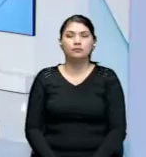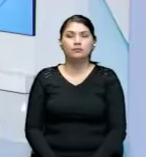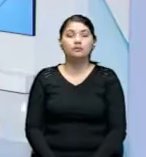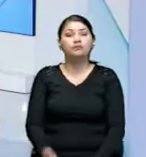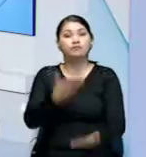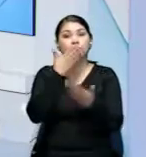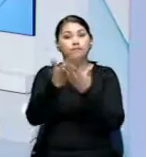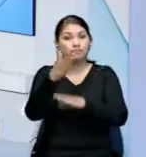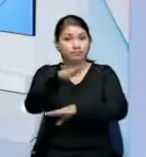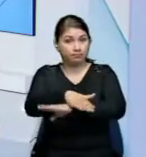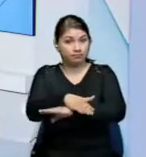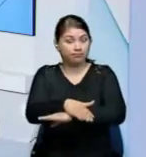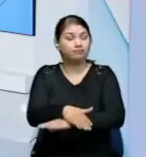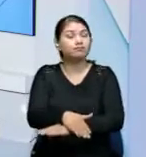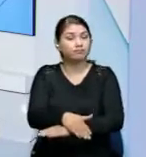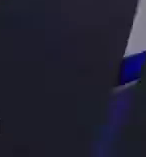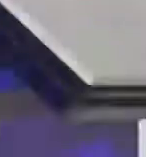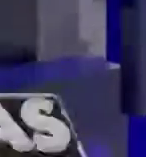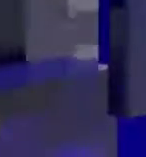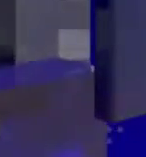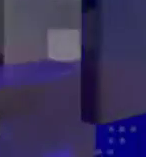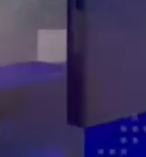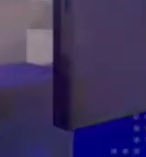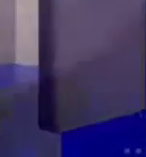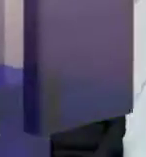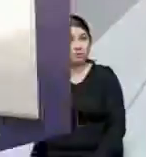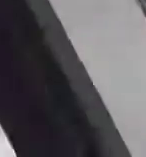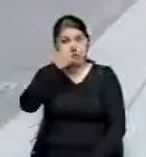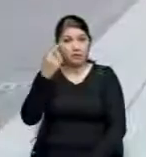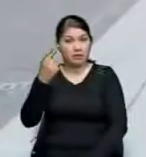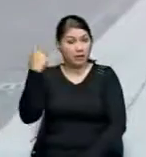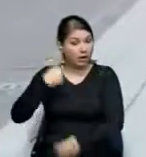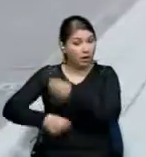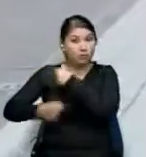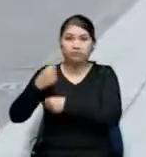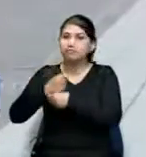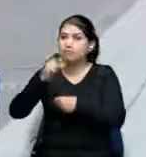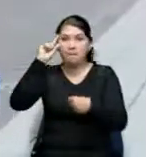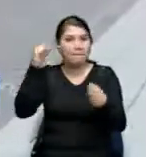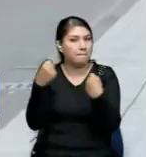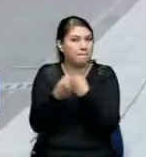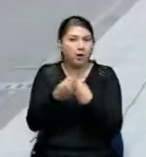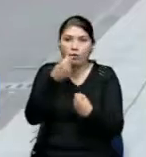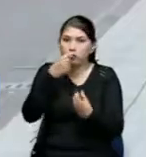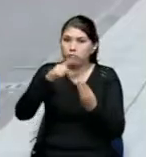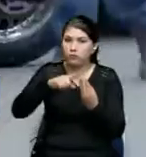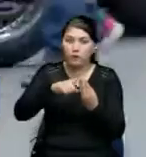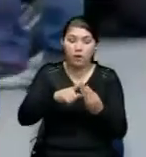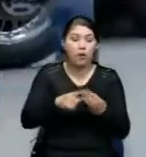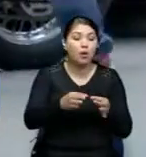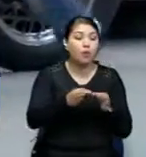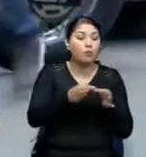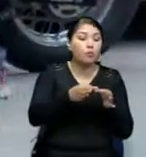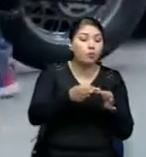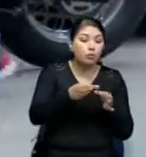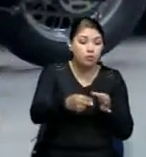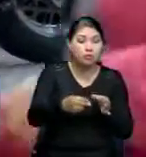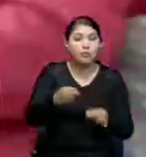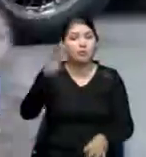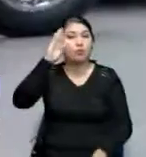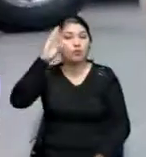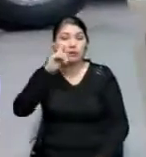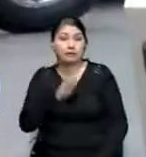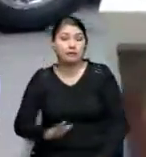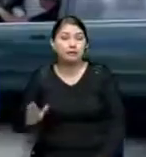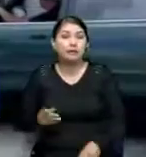buenas tardes así es desde el 18 de septiembre del año pasado no hay convenio de tránsito entre el municipio y la policía nacional lo